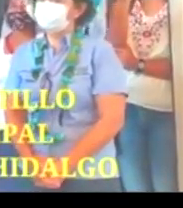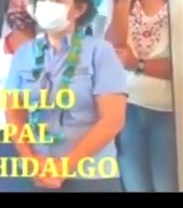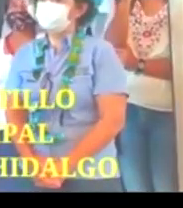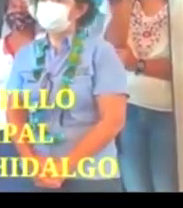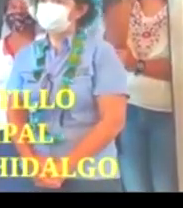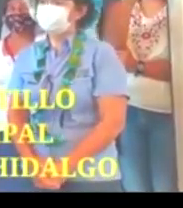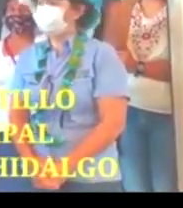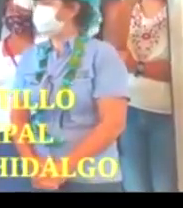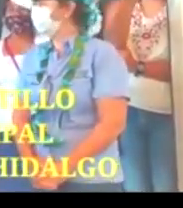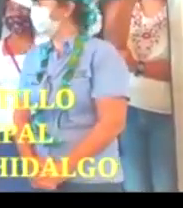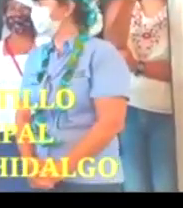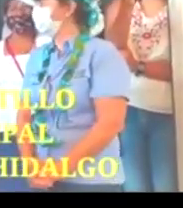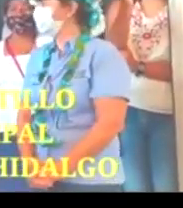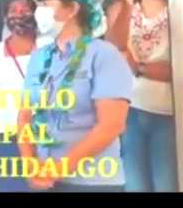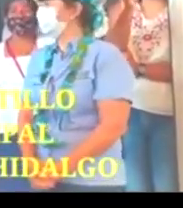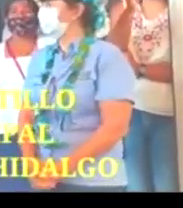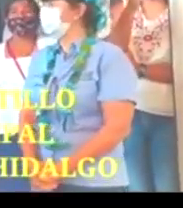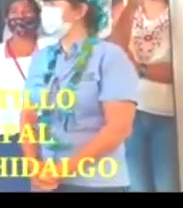Amigos,